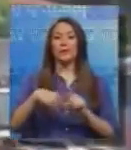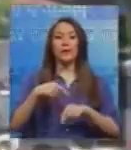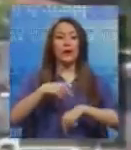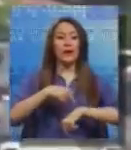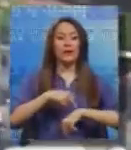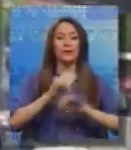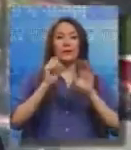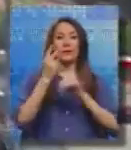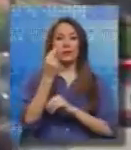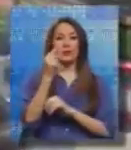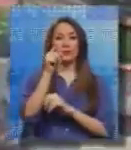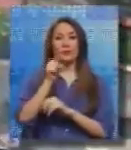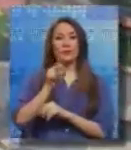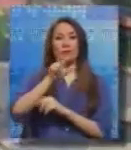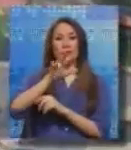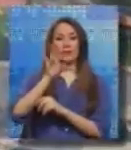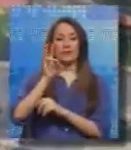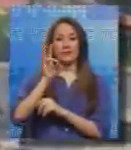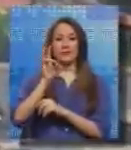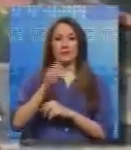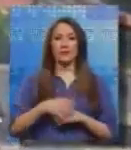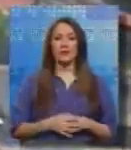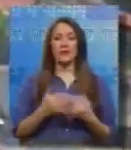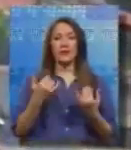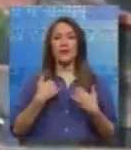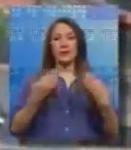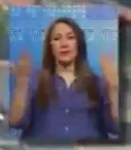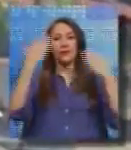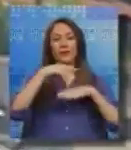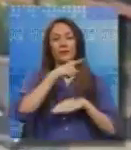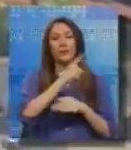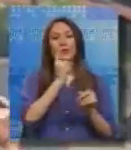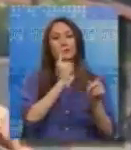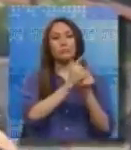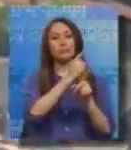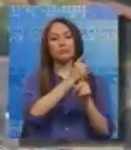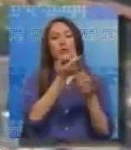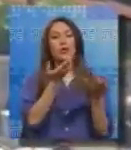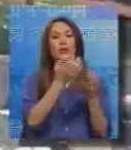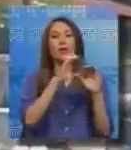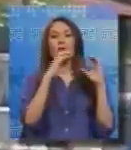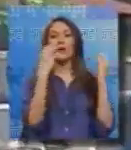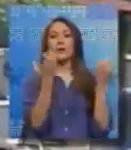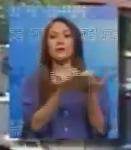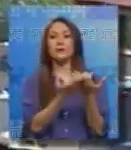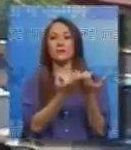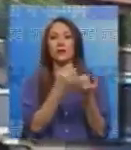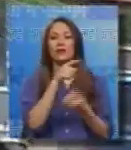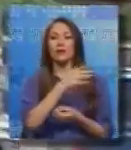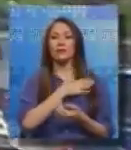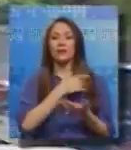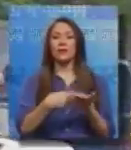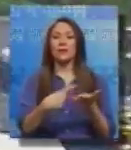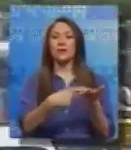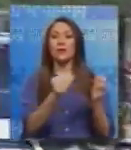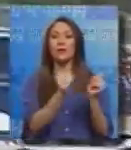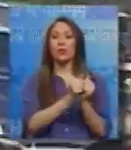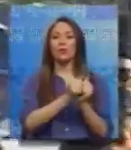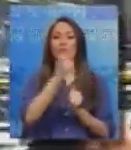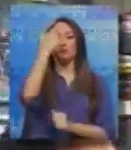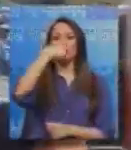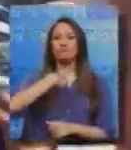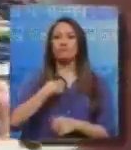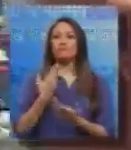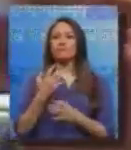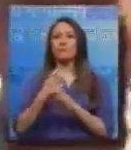las 12:37 p.m. Ha culminado este encuentro acá en el Coliseo General Rumiñahui, en donde los transportistas han